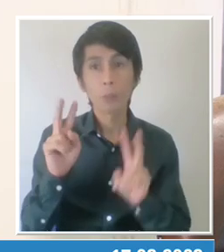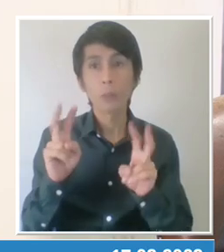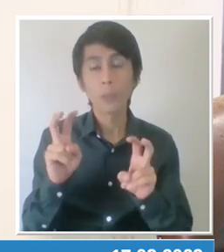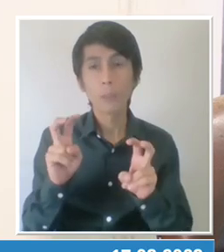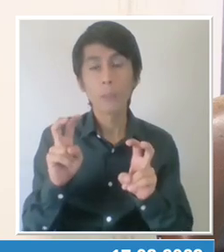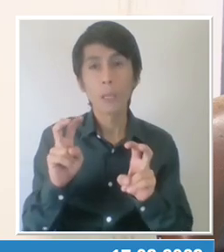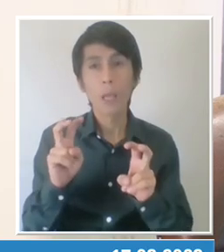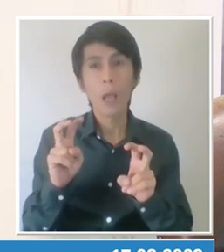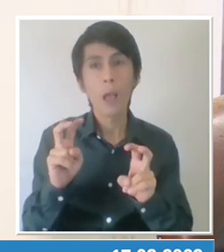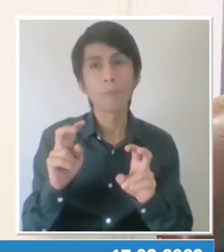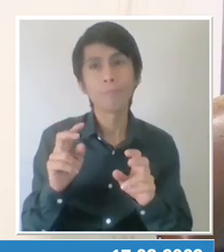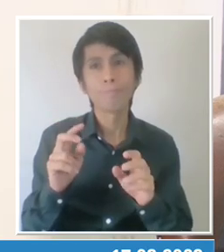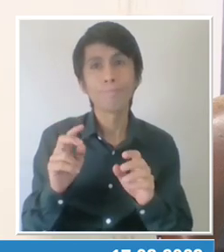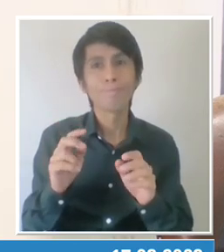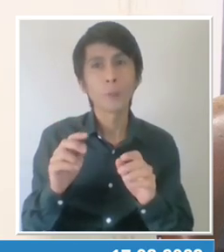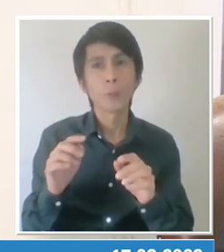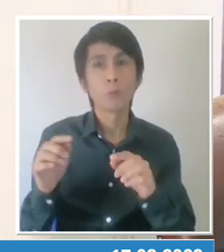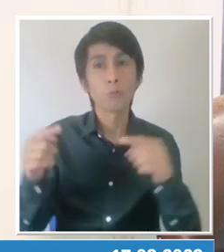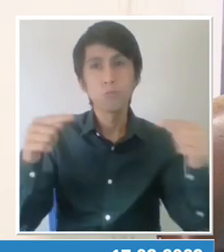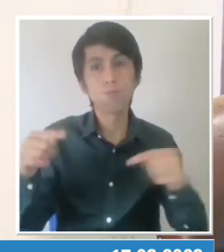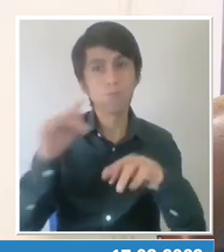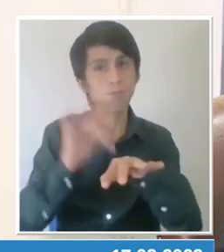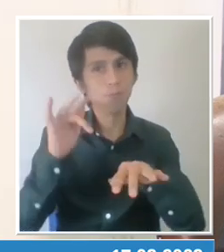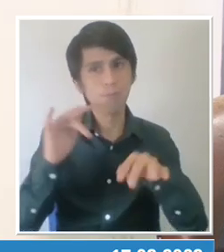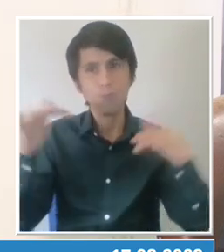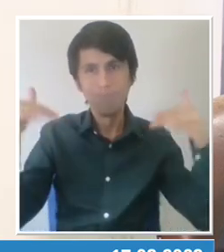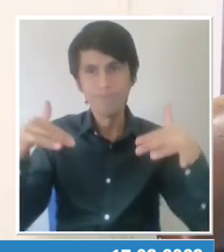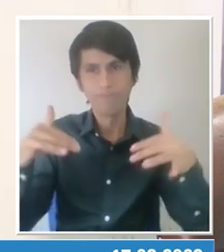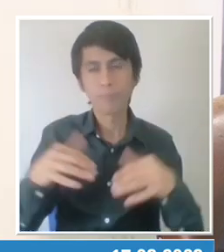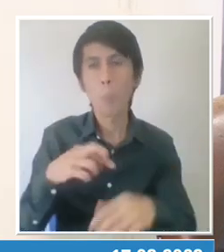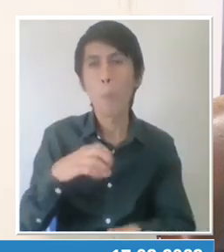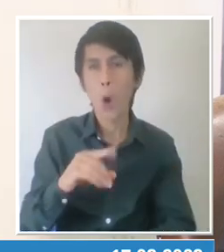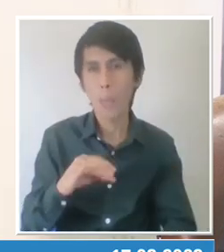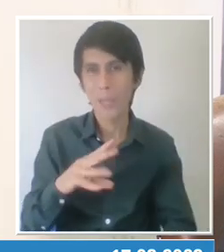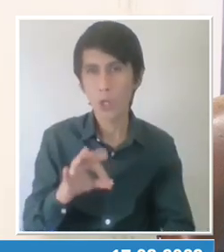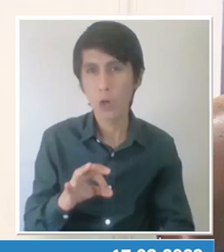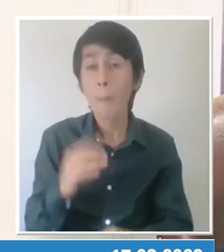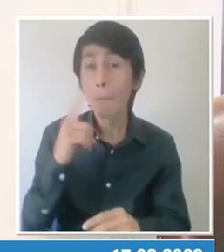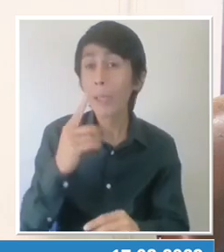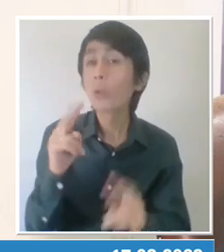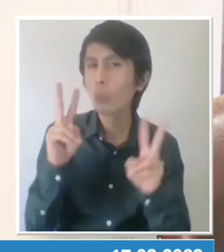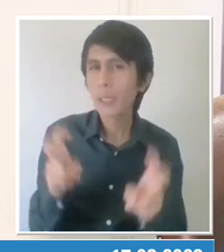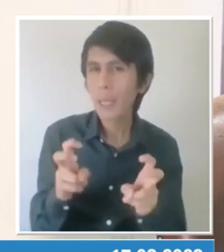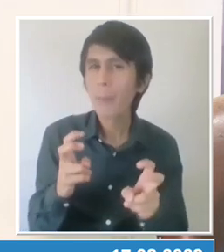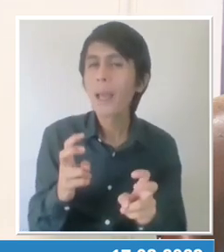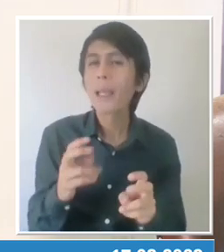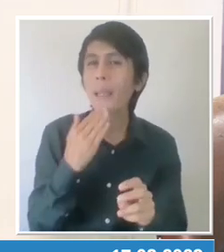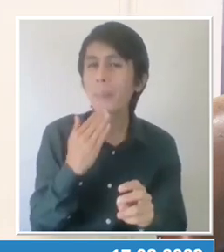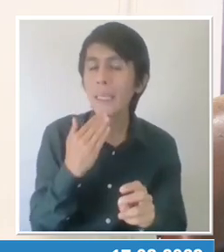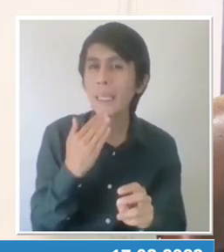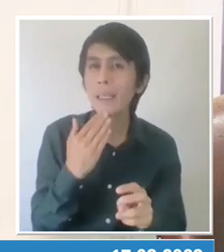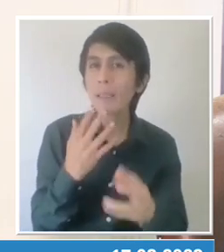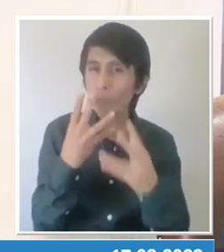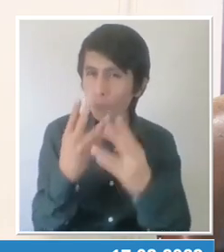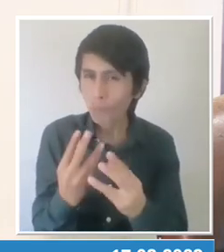polémico, pero que es un tema cautivante y necesario de esclarecer al máximo.